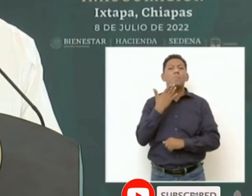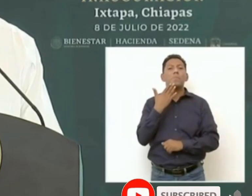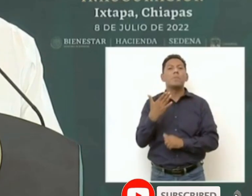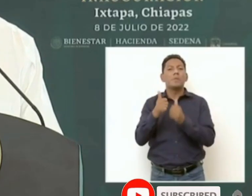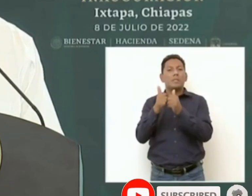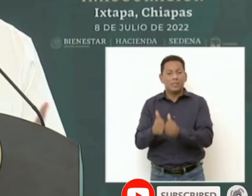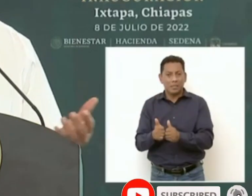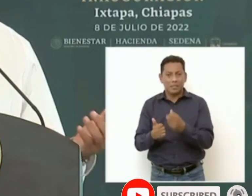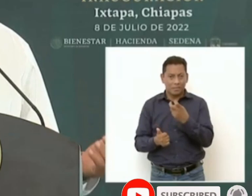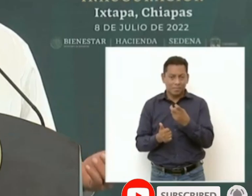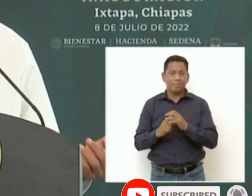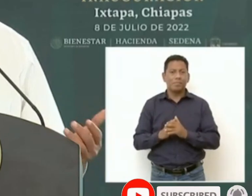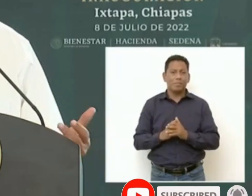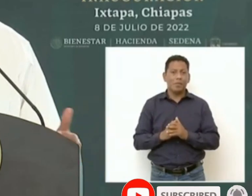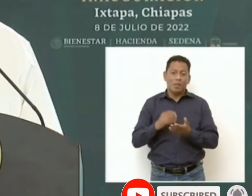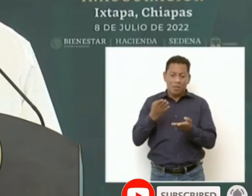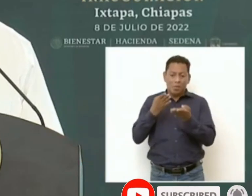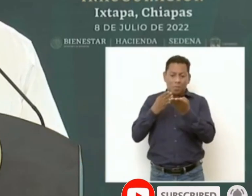Entonces, aquí van a poder